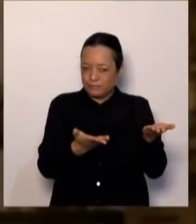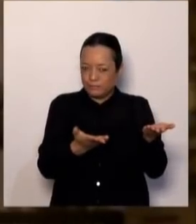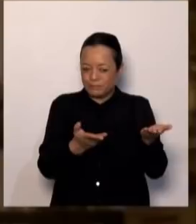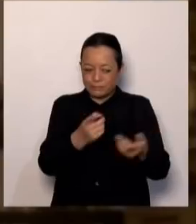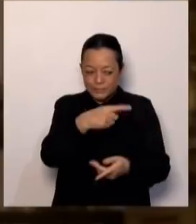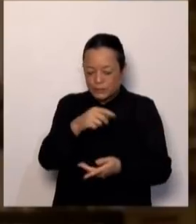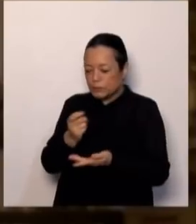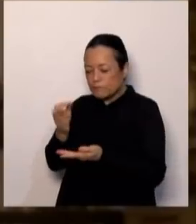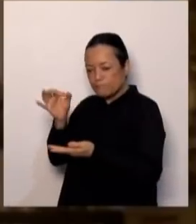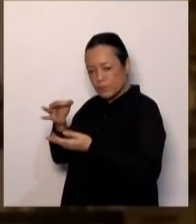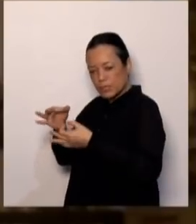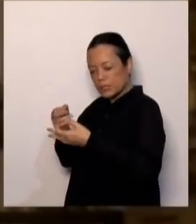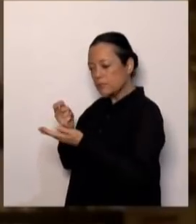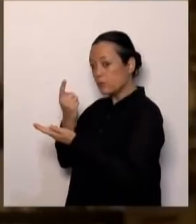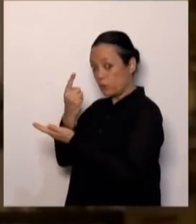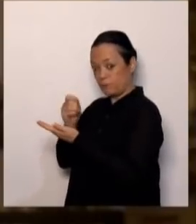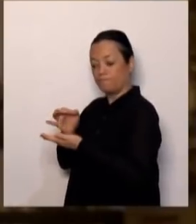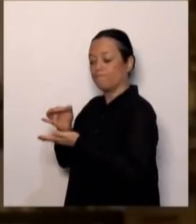Ellos le presentaron un denario